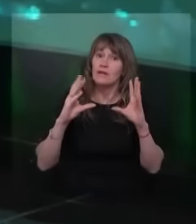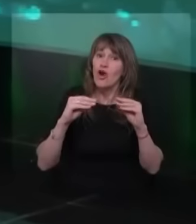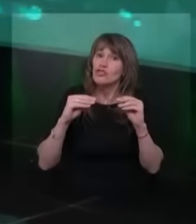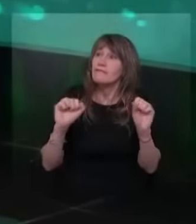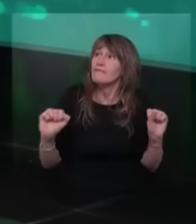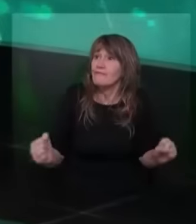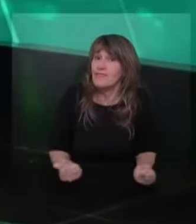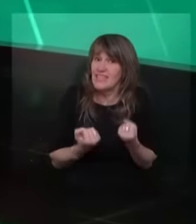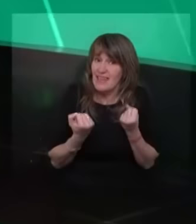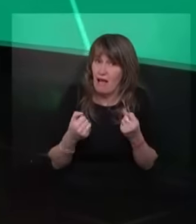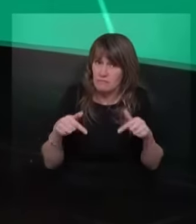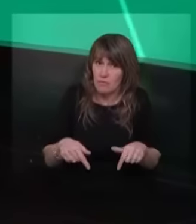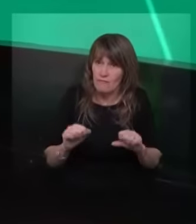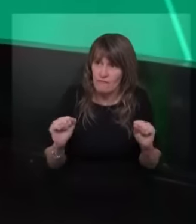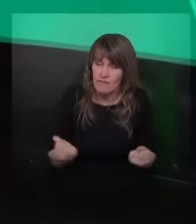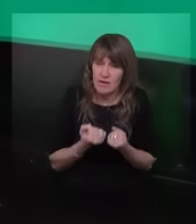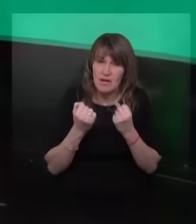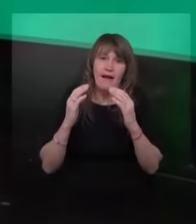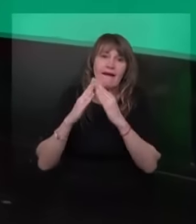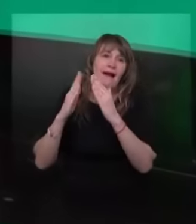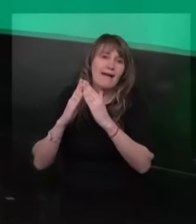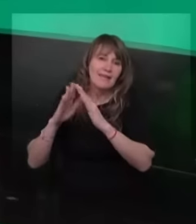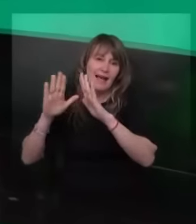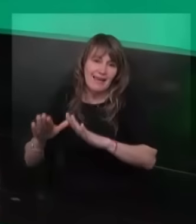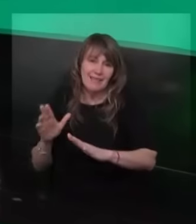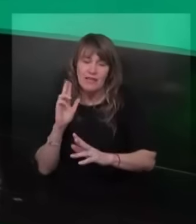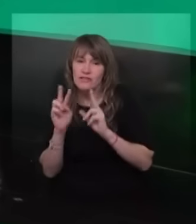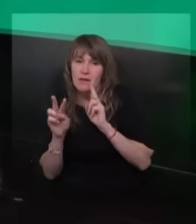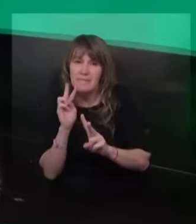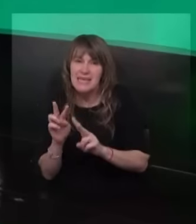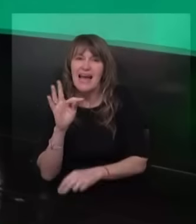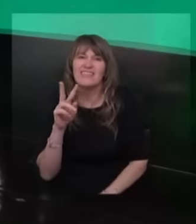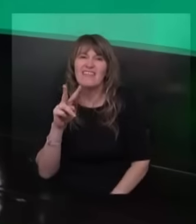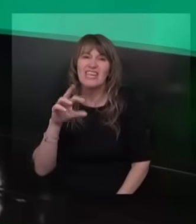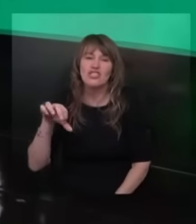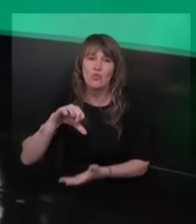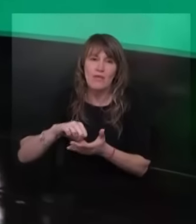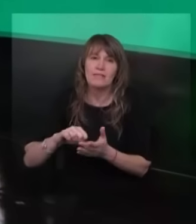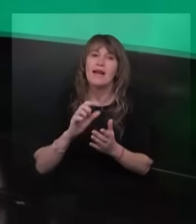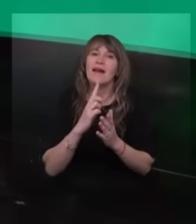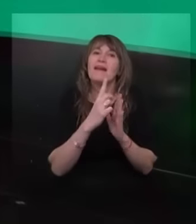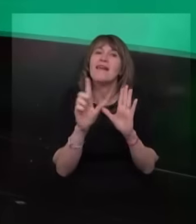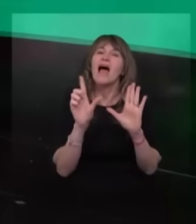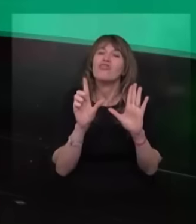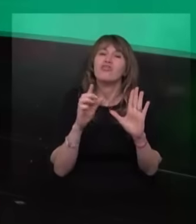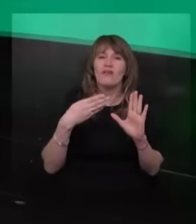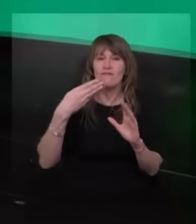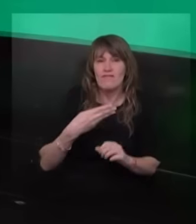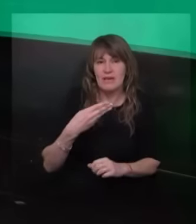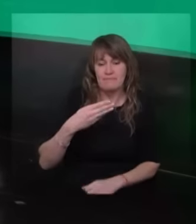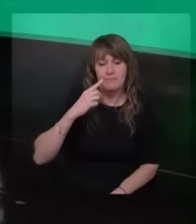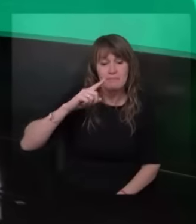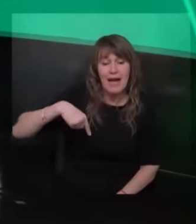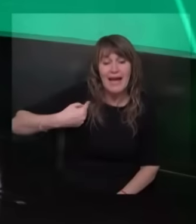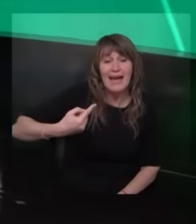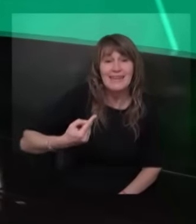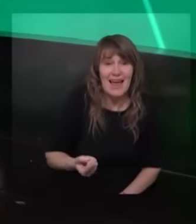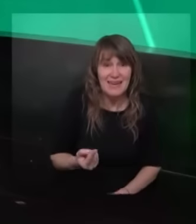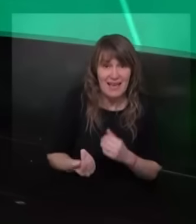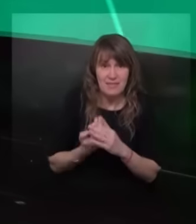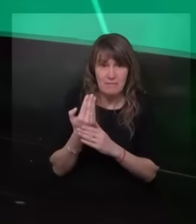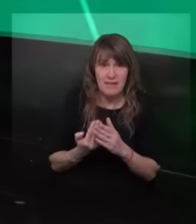fría seguramente los que estén en su caso se quieran quedar mirando TV ciudad porque ya llega la dob y la mañana de mañana va a ser fría también y estará bien